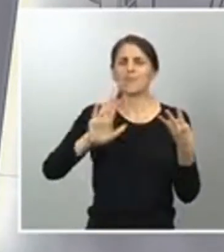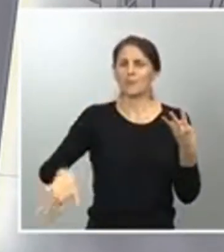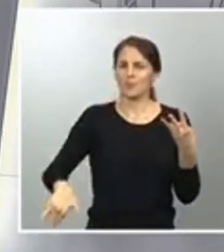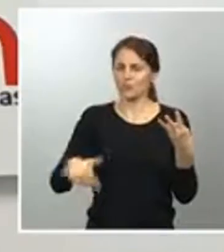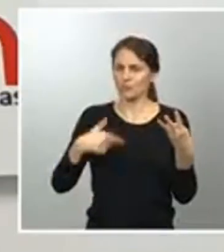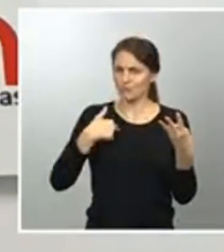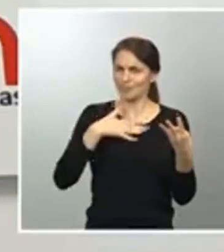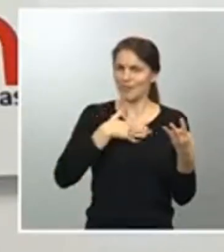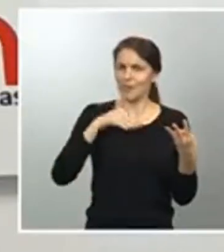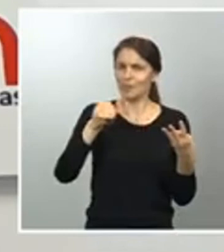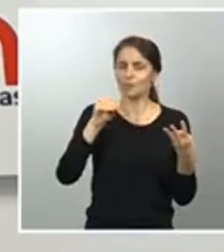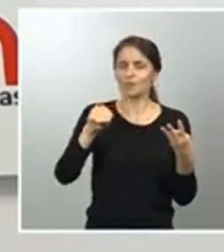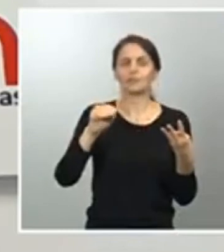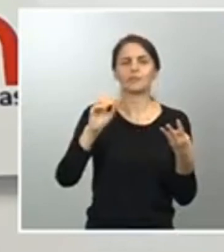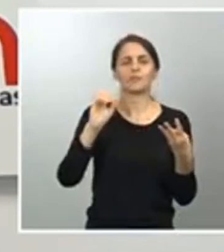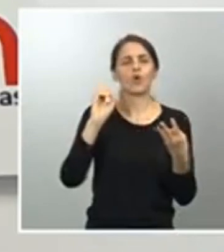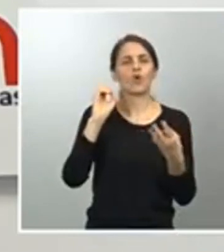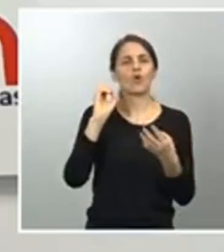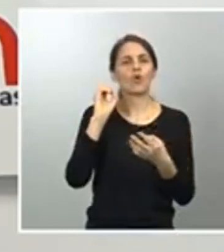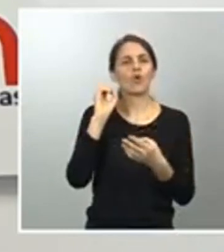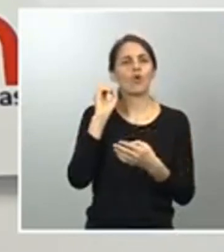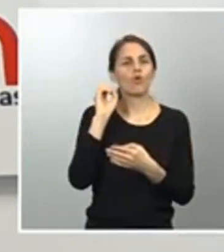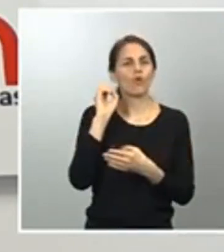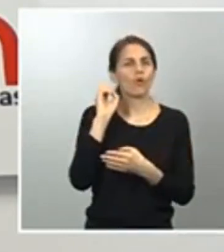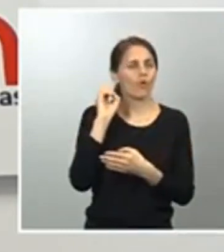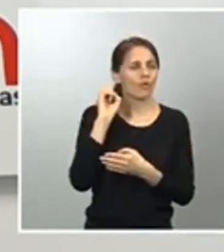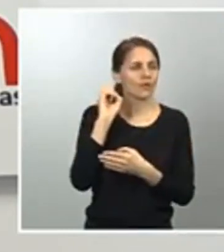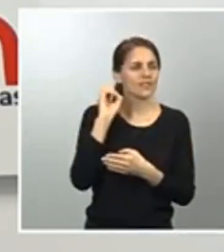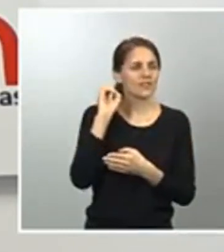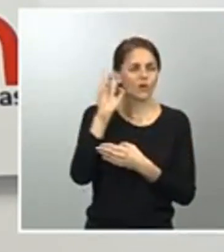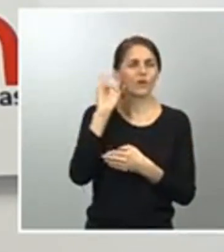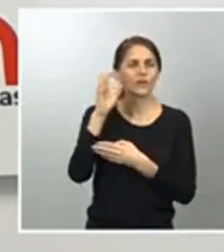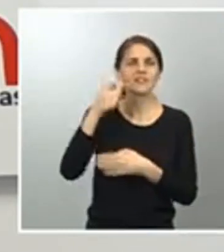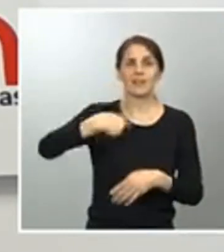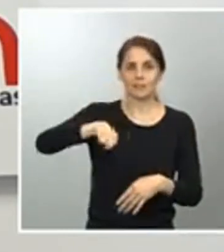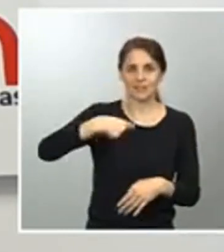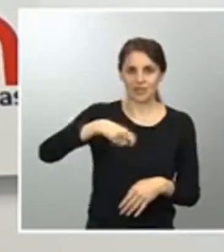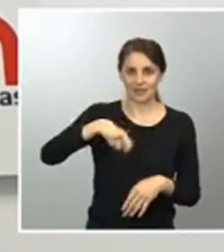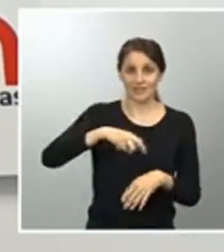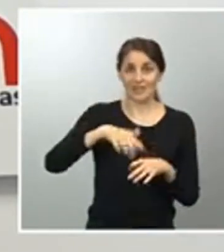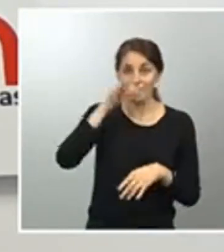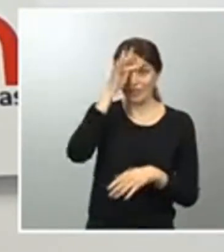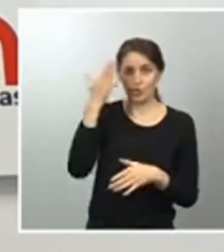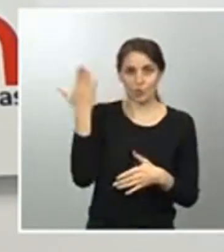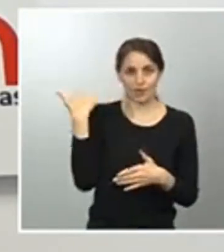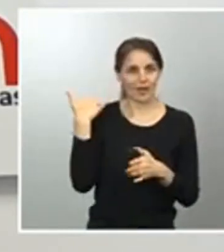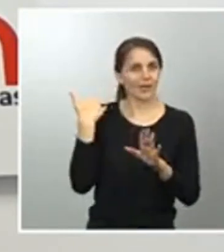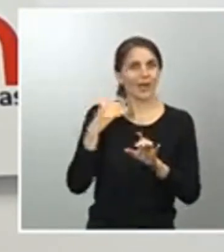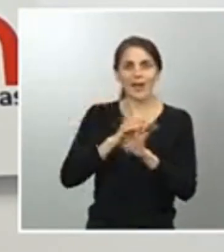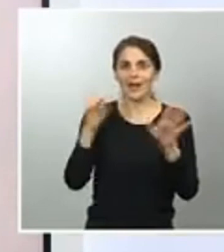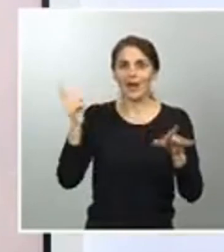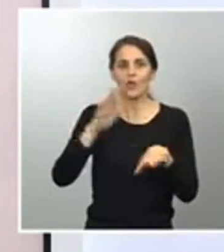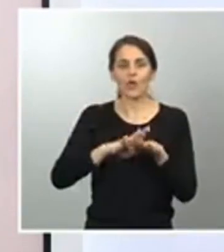del domingo, si las comunidades pueden contratar obra pública o no. Gracias.